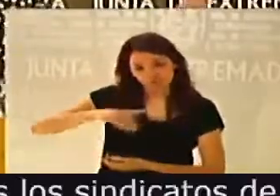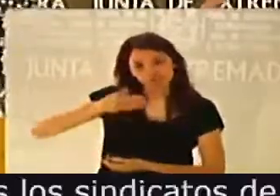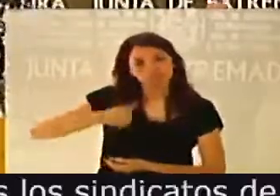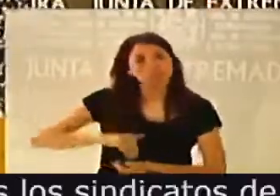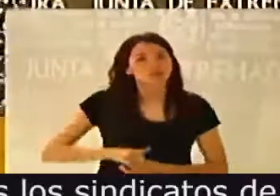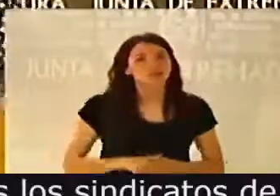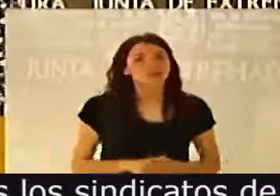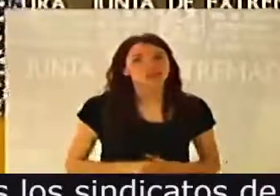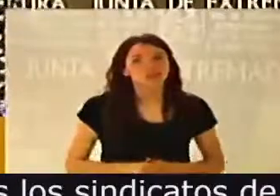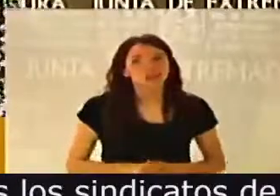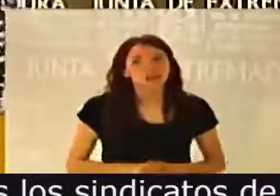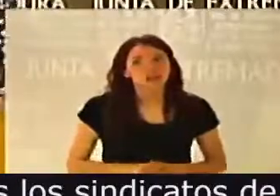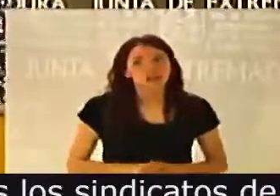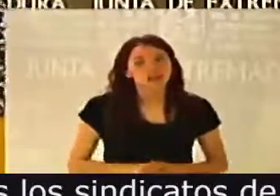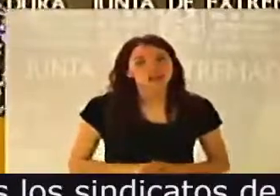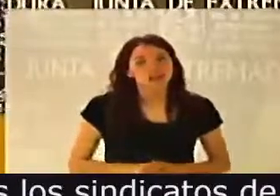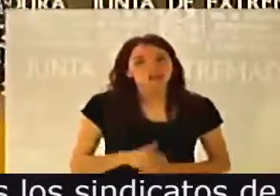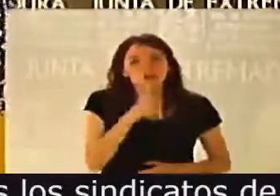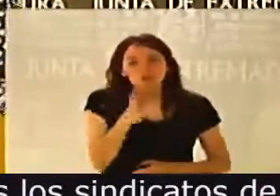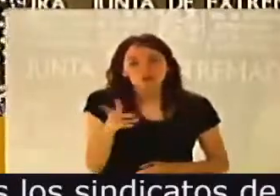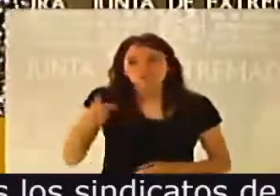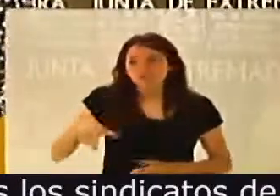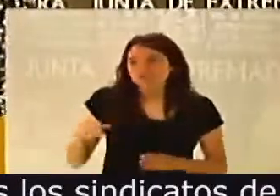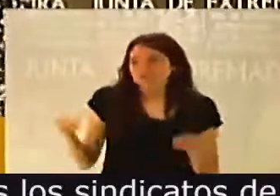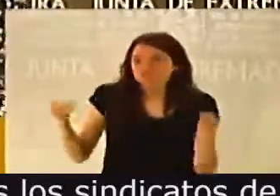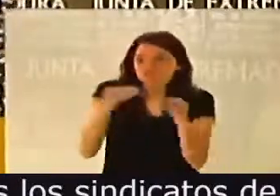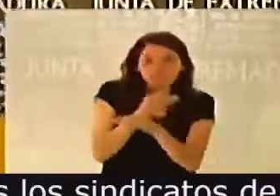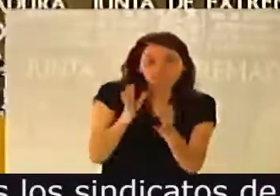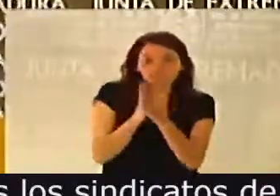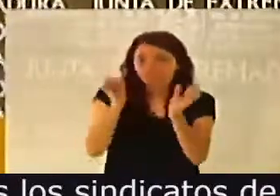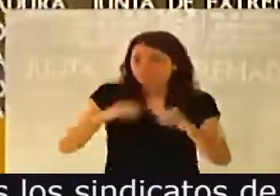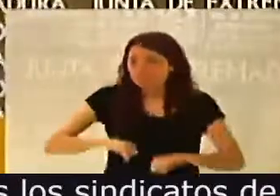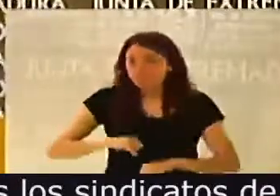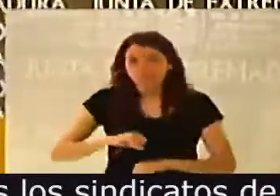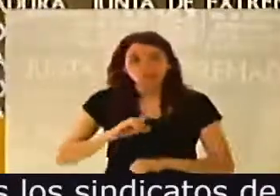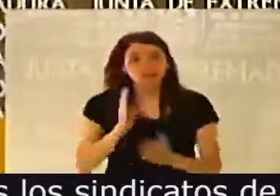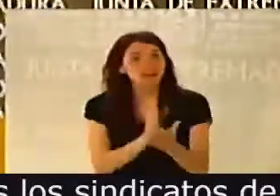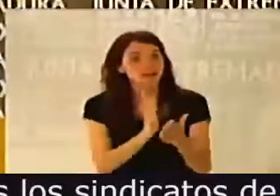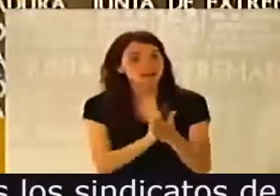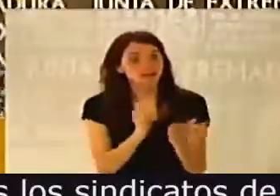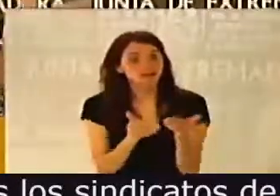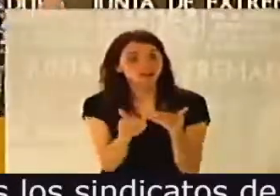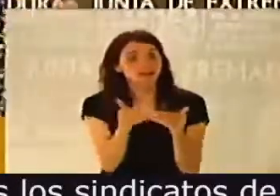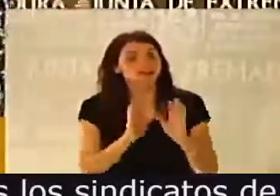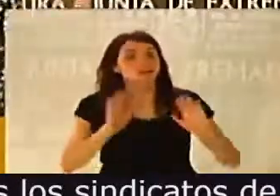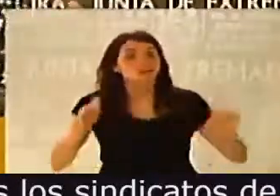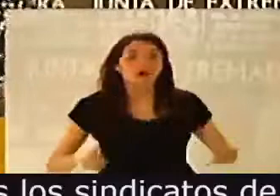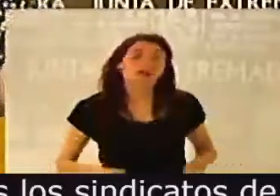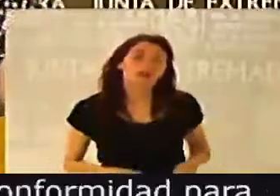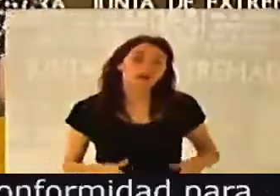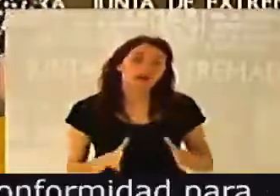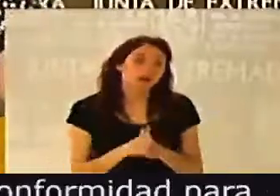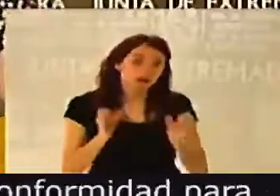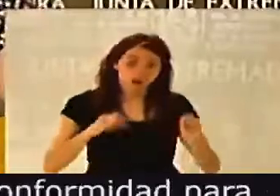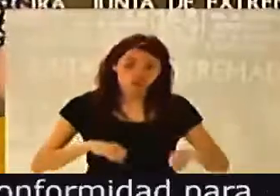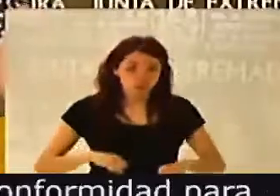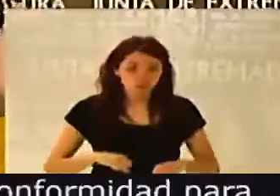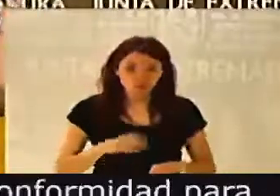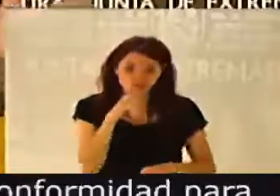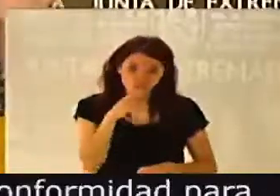respecto a su disconformidad para volver a las aulas tal y como ha decidido la Junta de